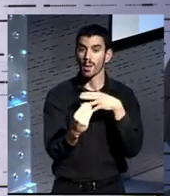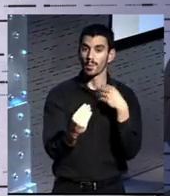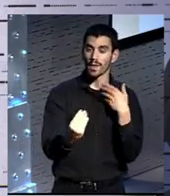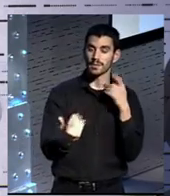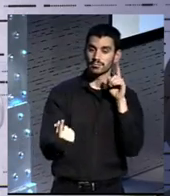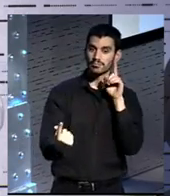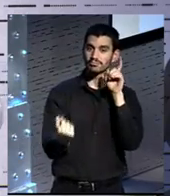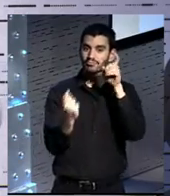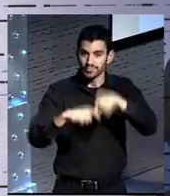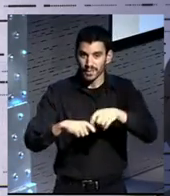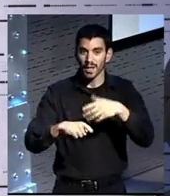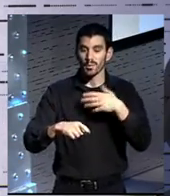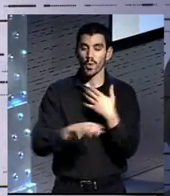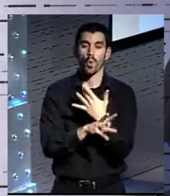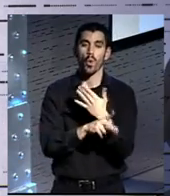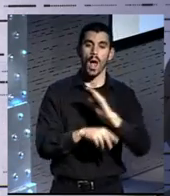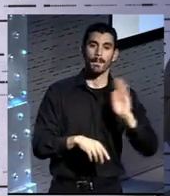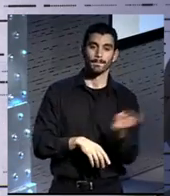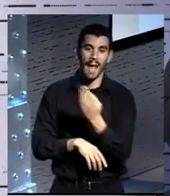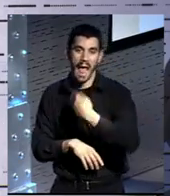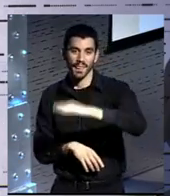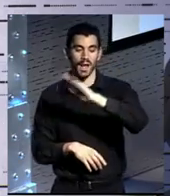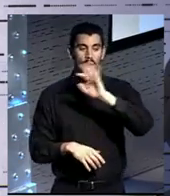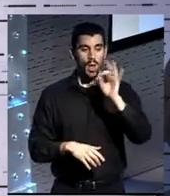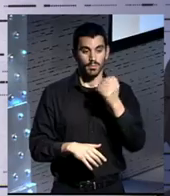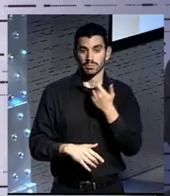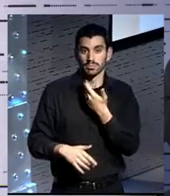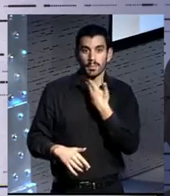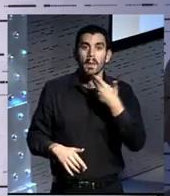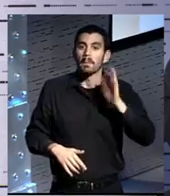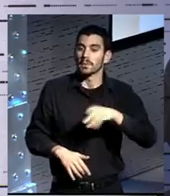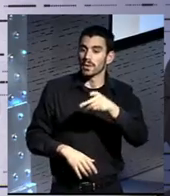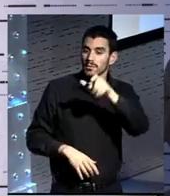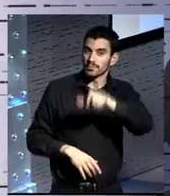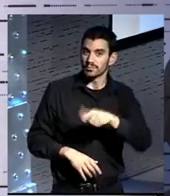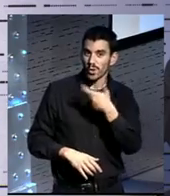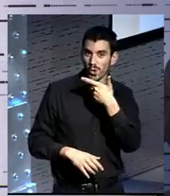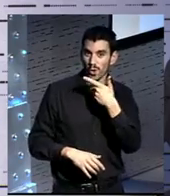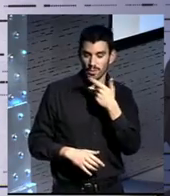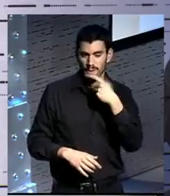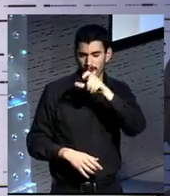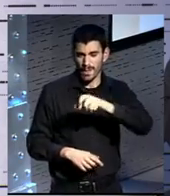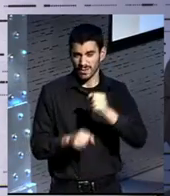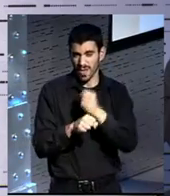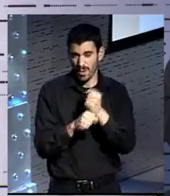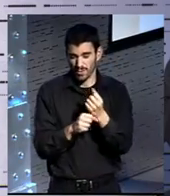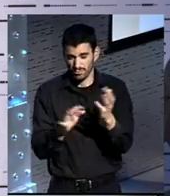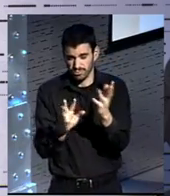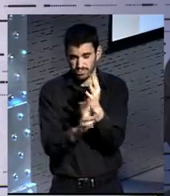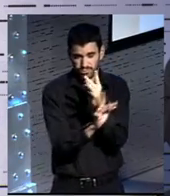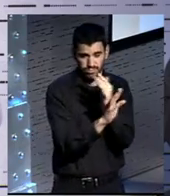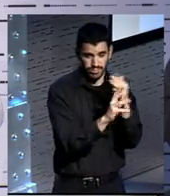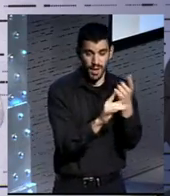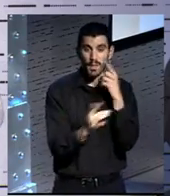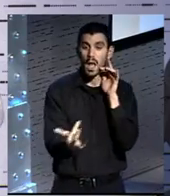encontrarse, de verse, de irse a jugar al pádel si les apetece, porque se han podido identificar dentro de toda la comunidad de personas que trabajamos.